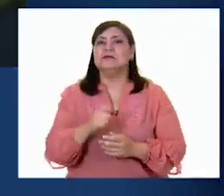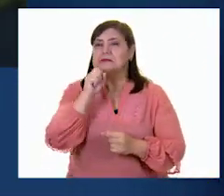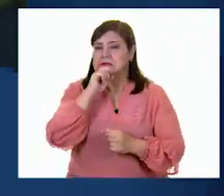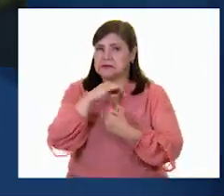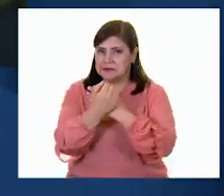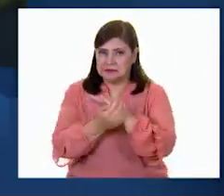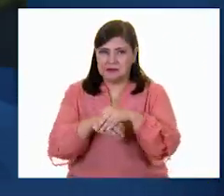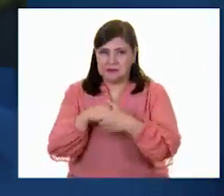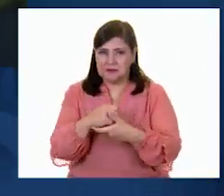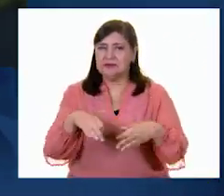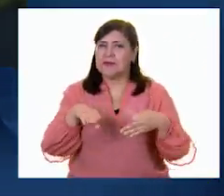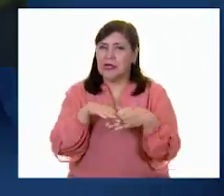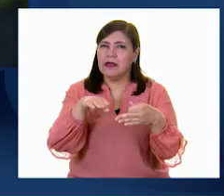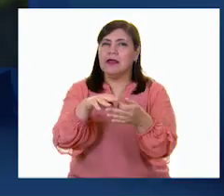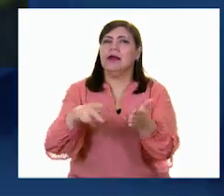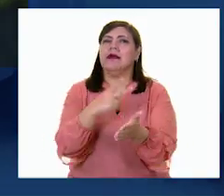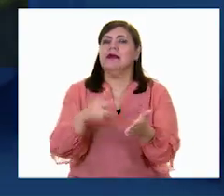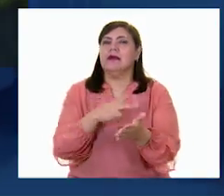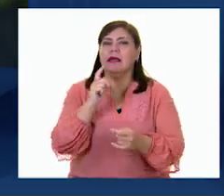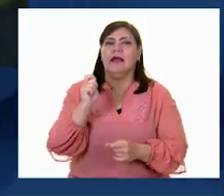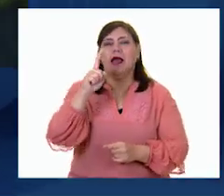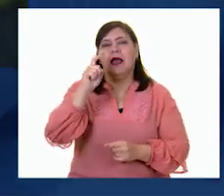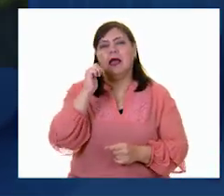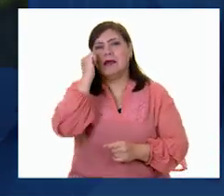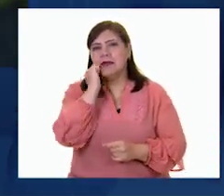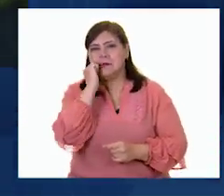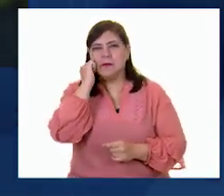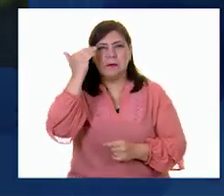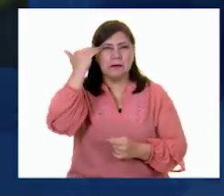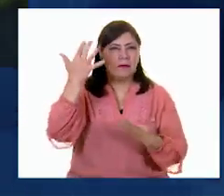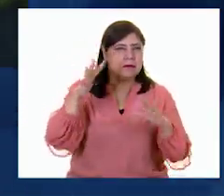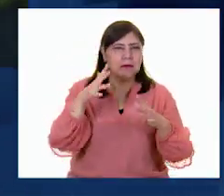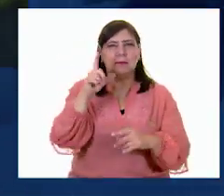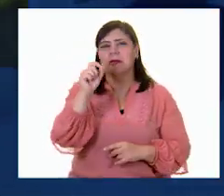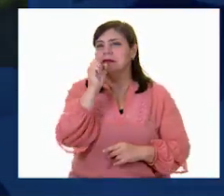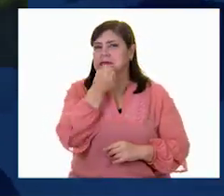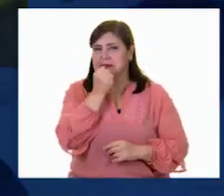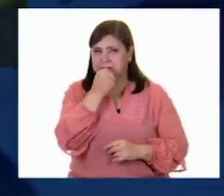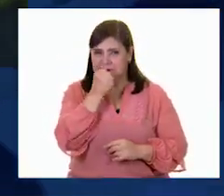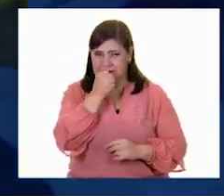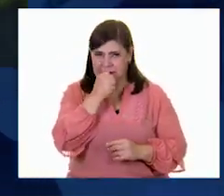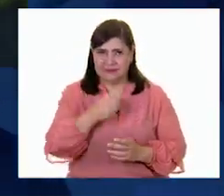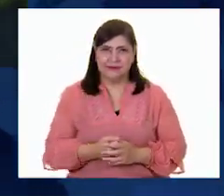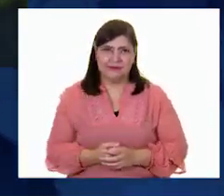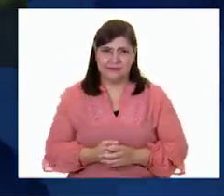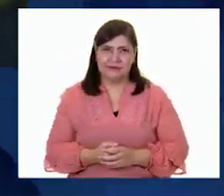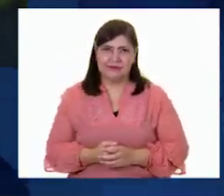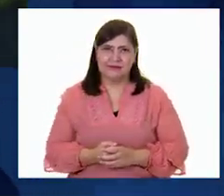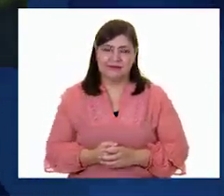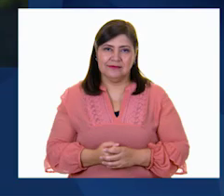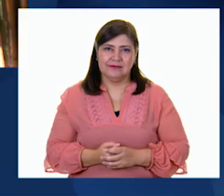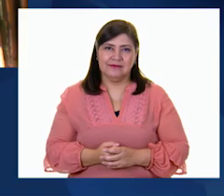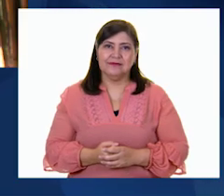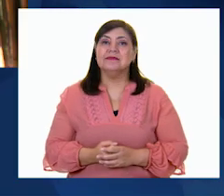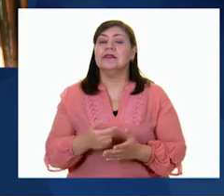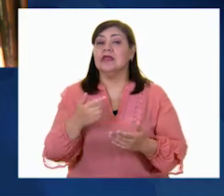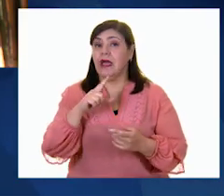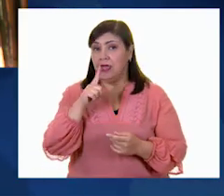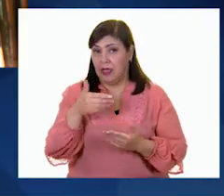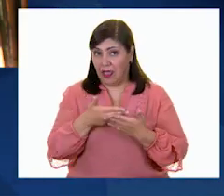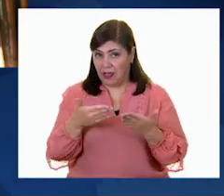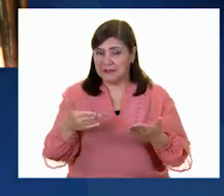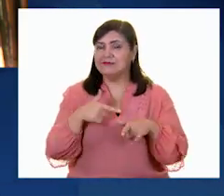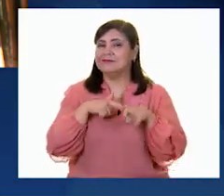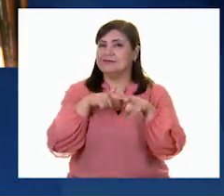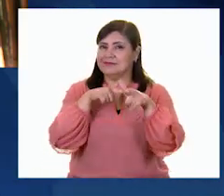cubrebocas. Lava tus manos frecuentemente con agua y con jabón, por lo menos durante 20 segundos. Ahora